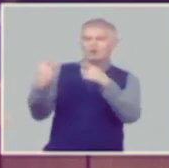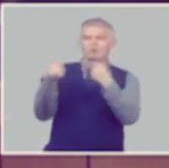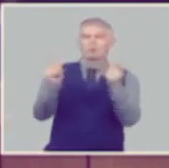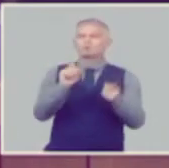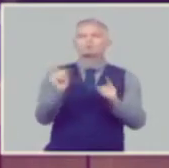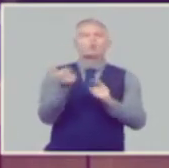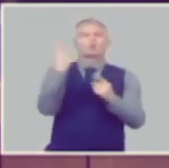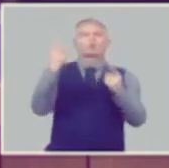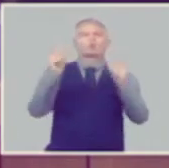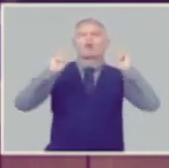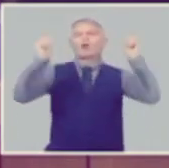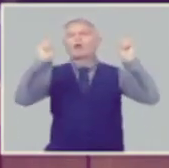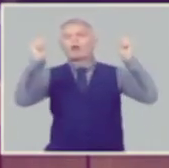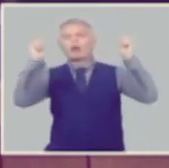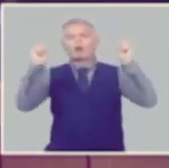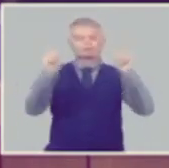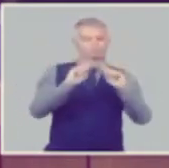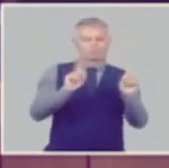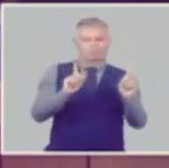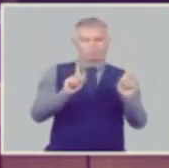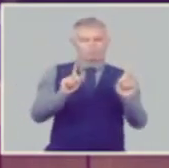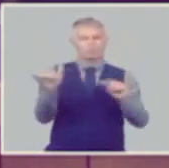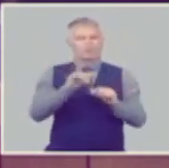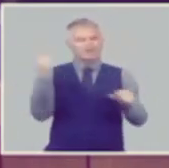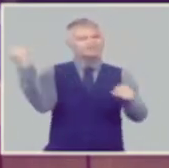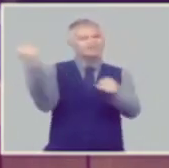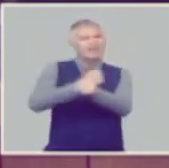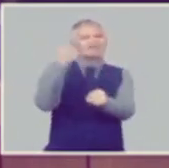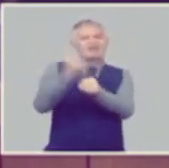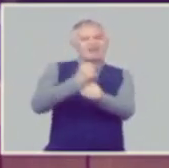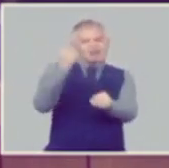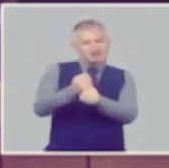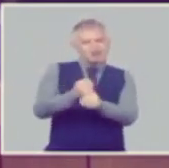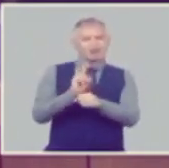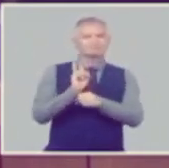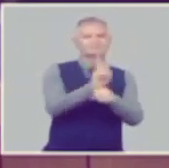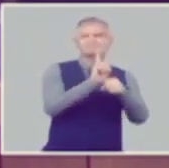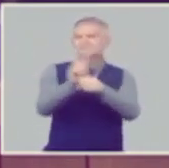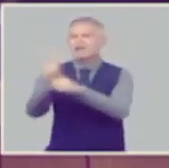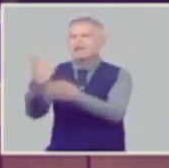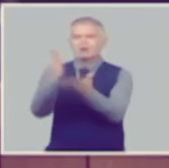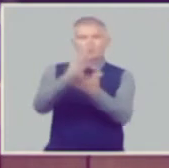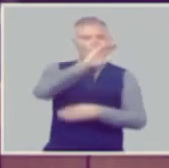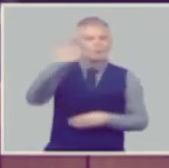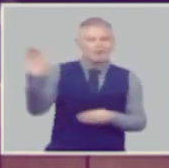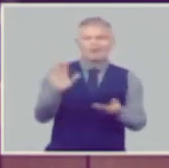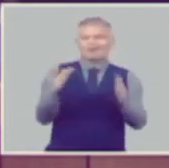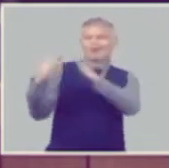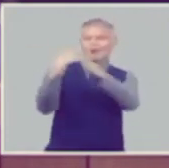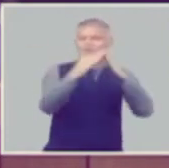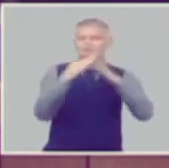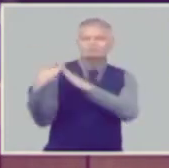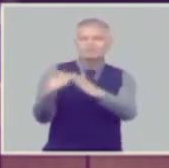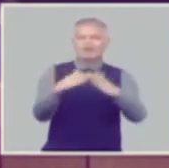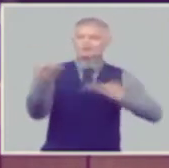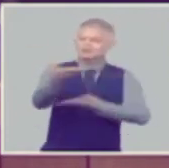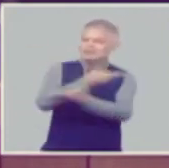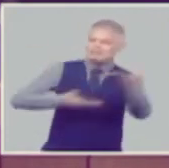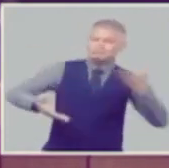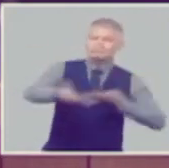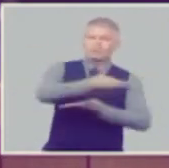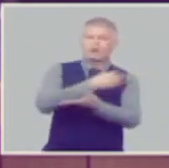proclamar nuestras consignas, están convocadas a trabajar, a visitar escuelas, barrios, a interactuar para